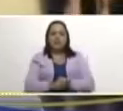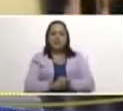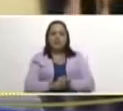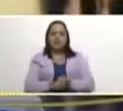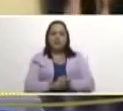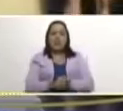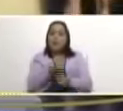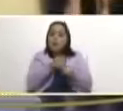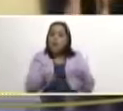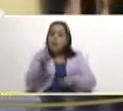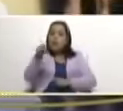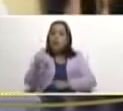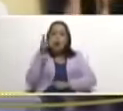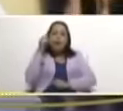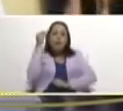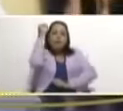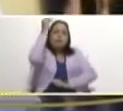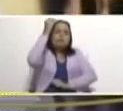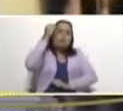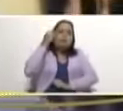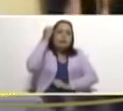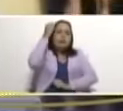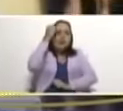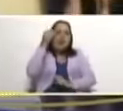pero también era un hombre de pensamiento.